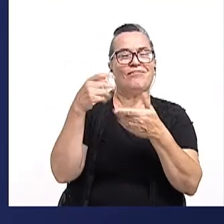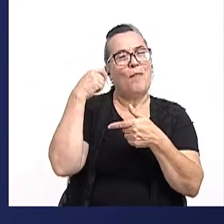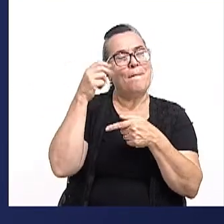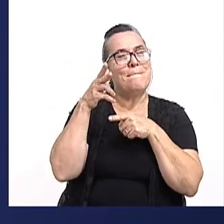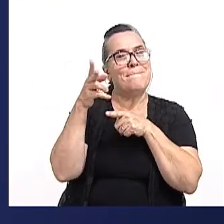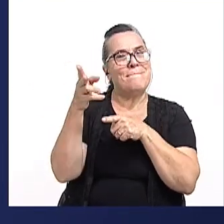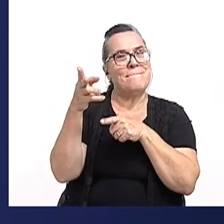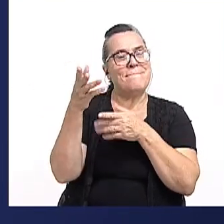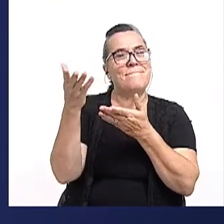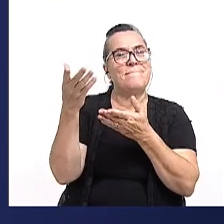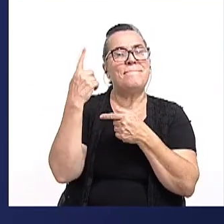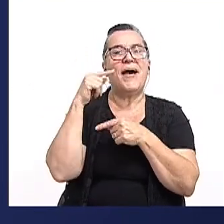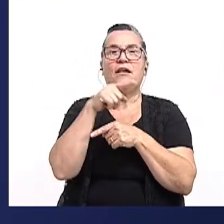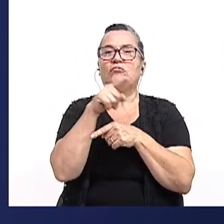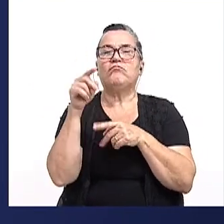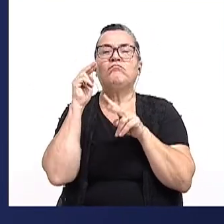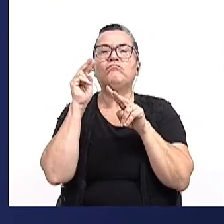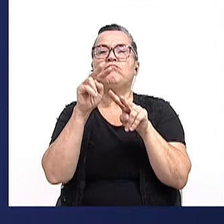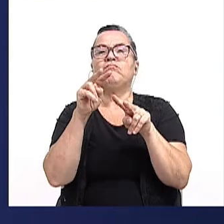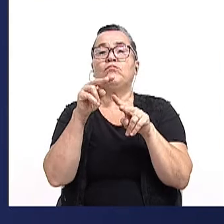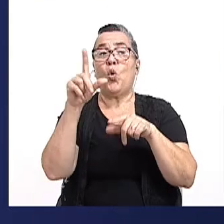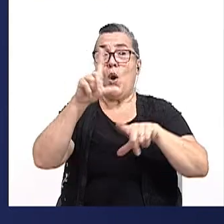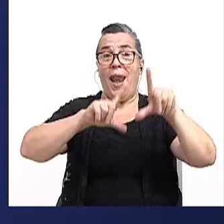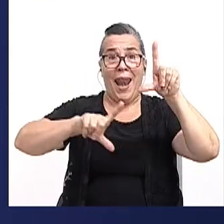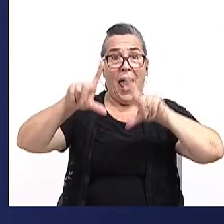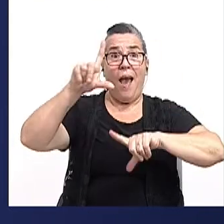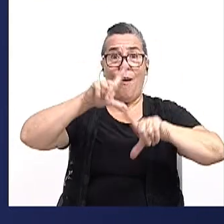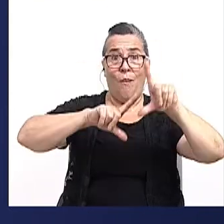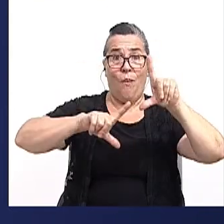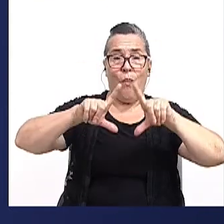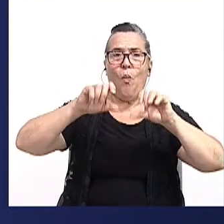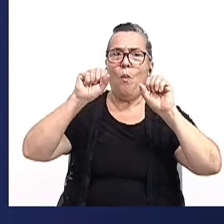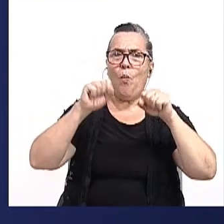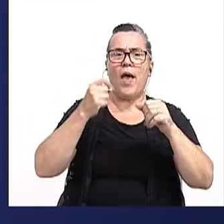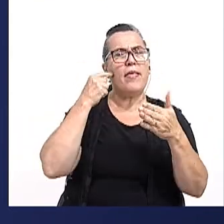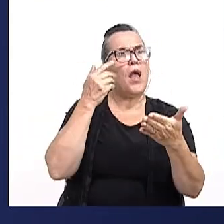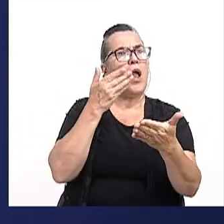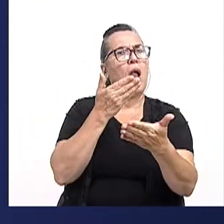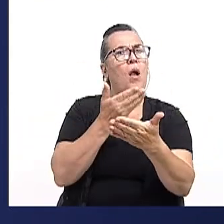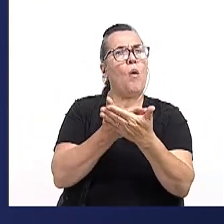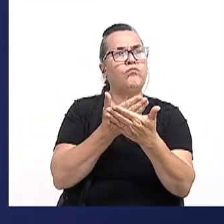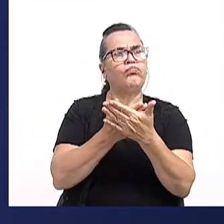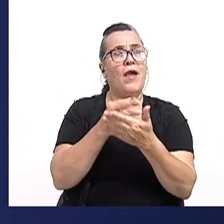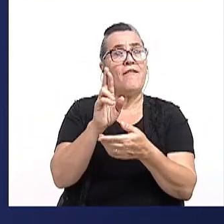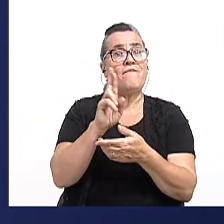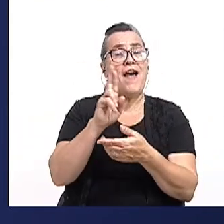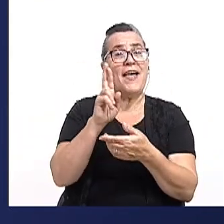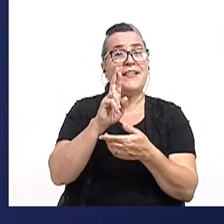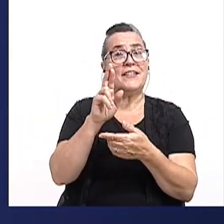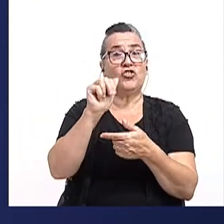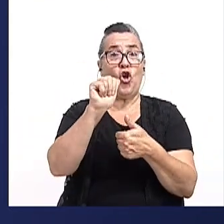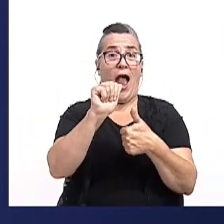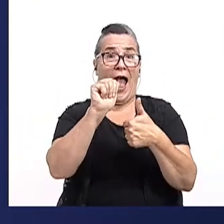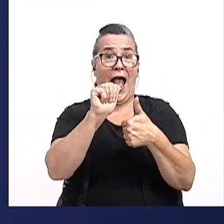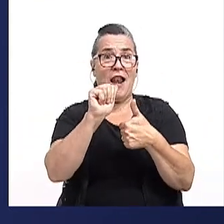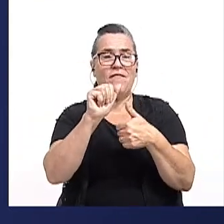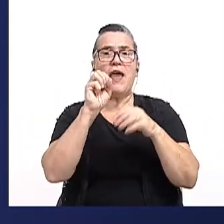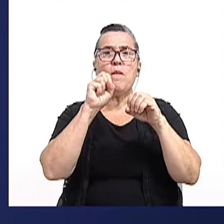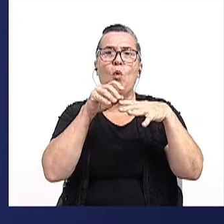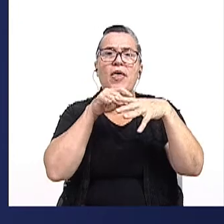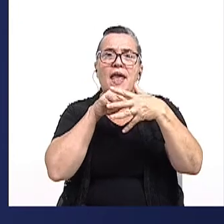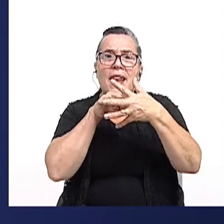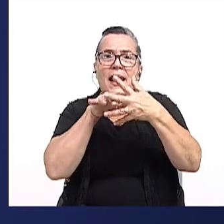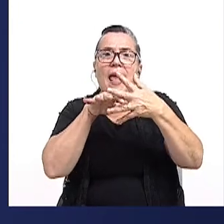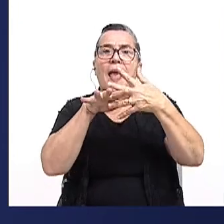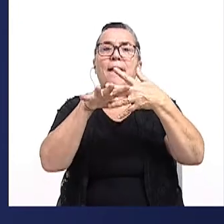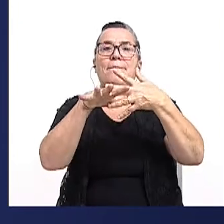videíto para que vean cómo en un laboratorio pueden comprobar la radiación alfa y el poder de penetración que